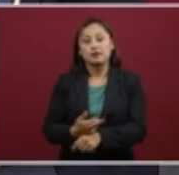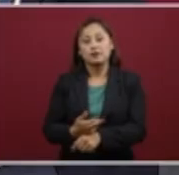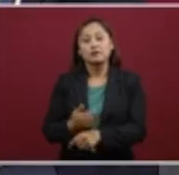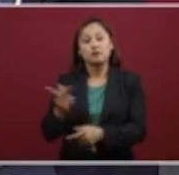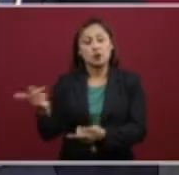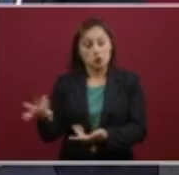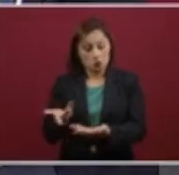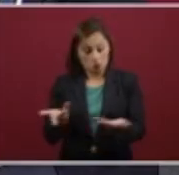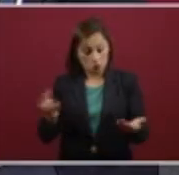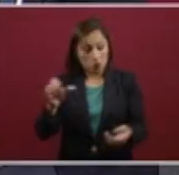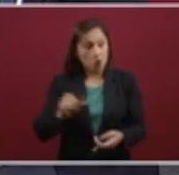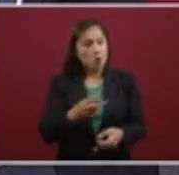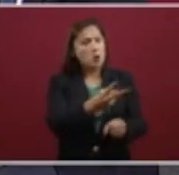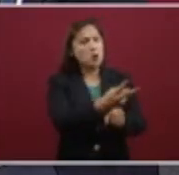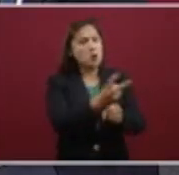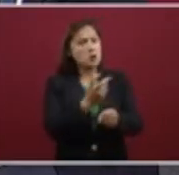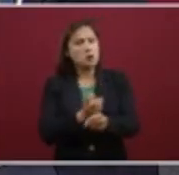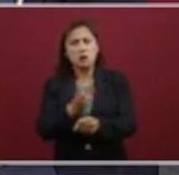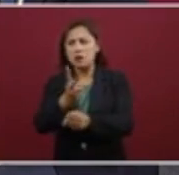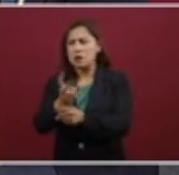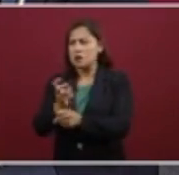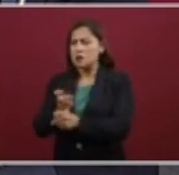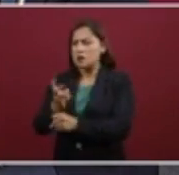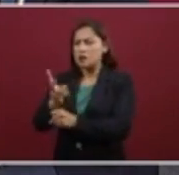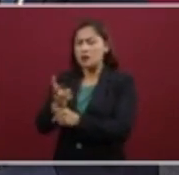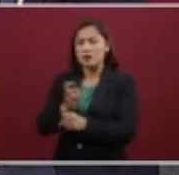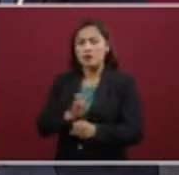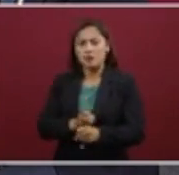Gobernación. Aprovechen una vez para mostrarles los sótanos.